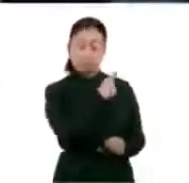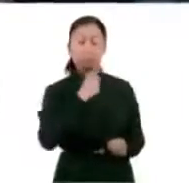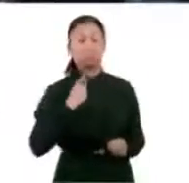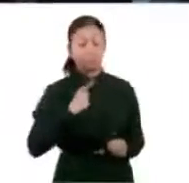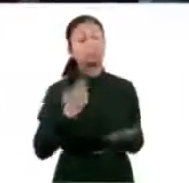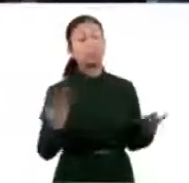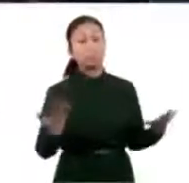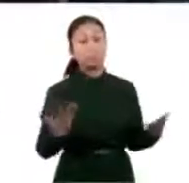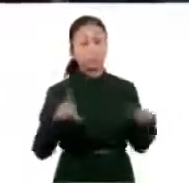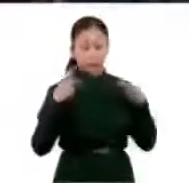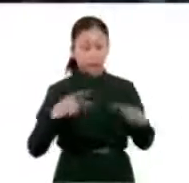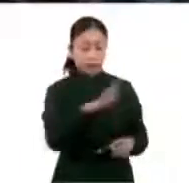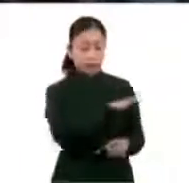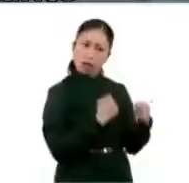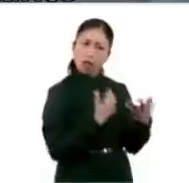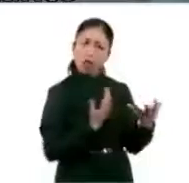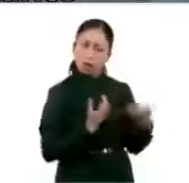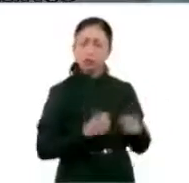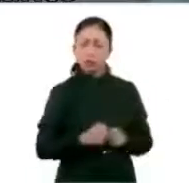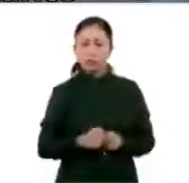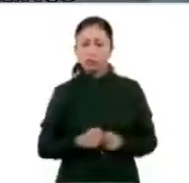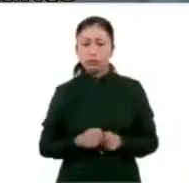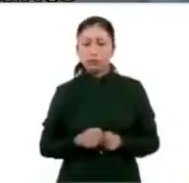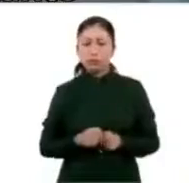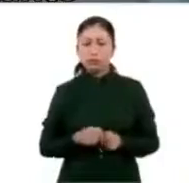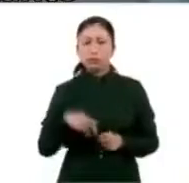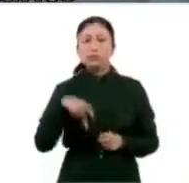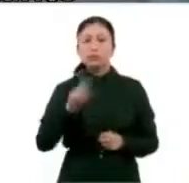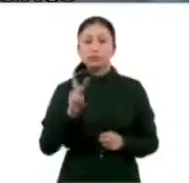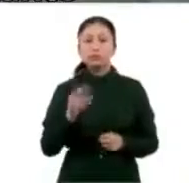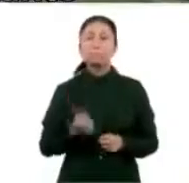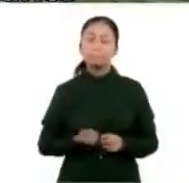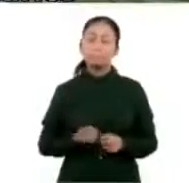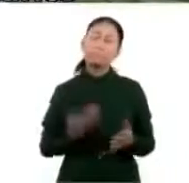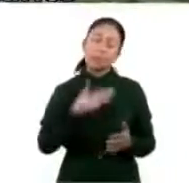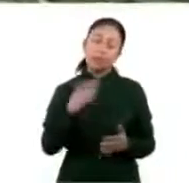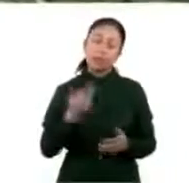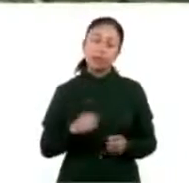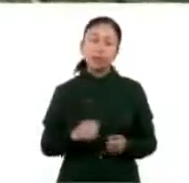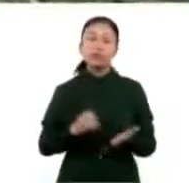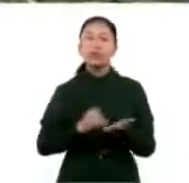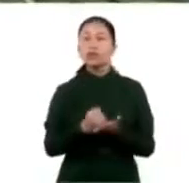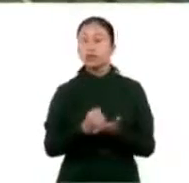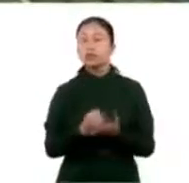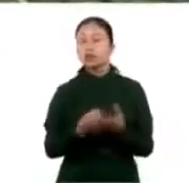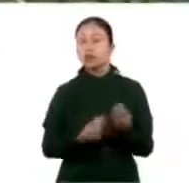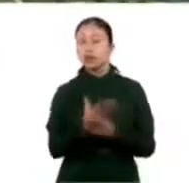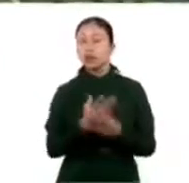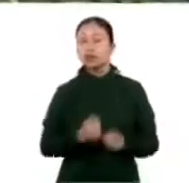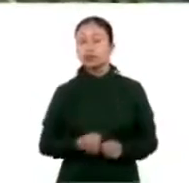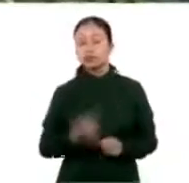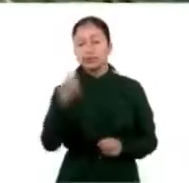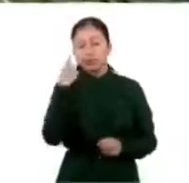gente de Coajimalpa. Hemos tomado la decisión de manera muy importante de que el sistema de salud